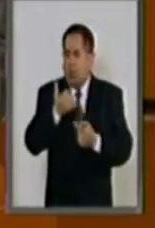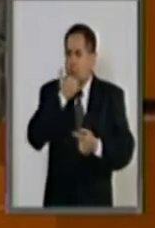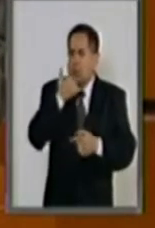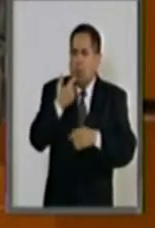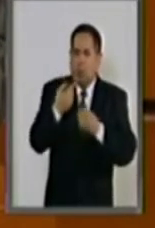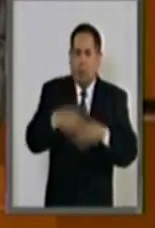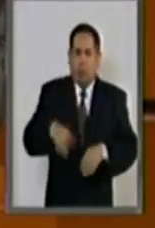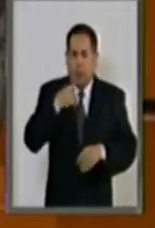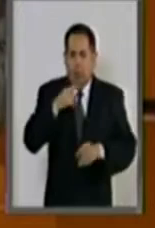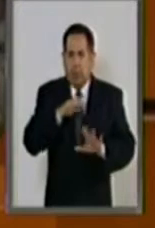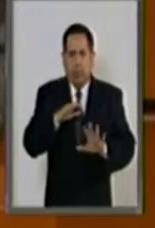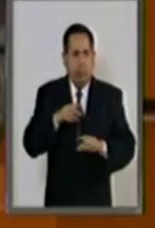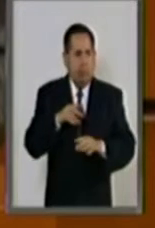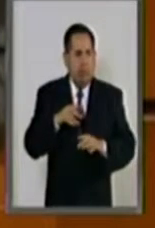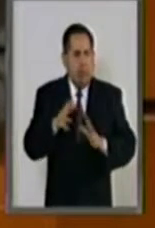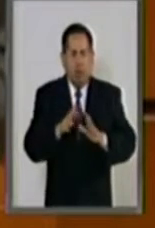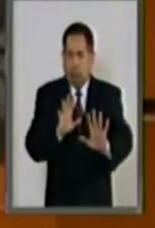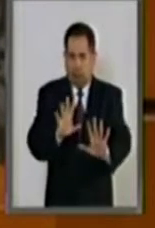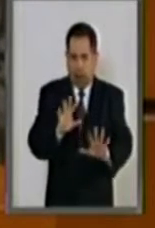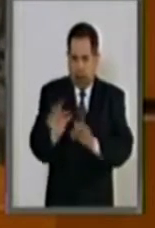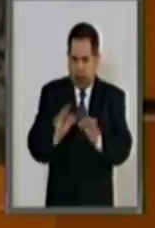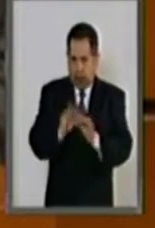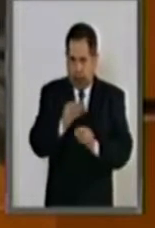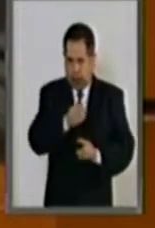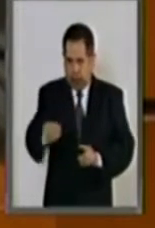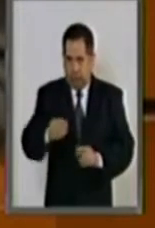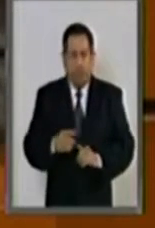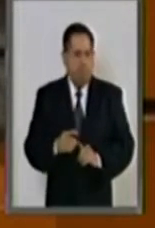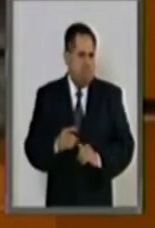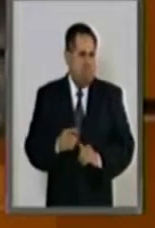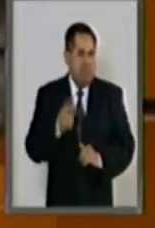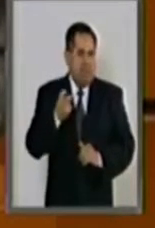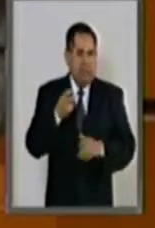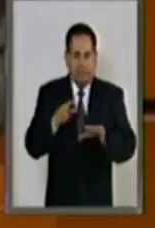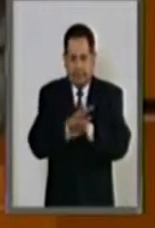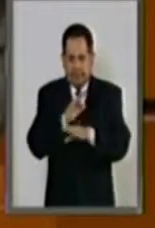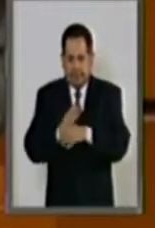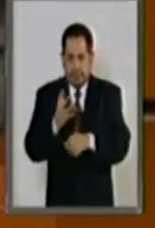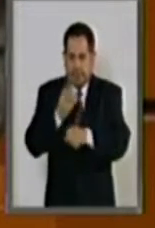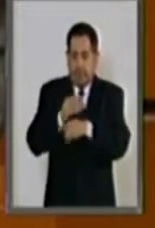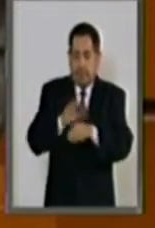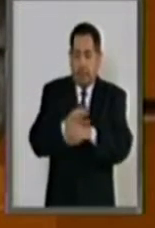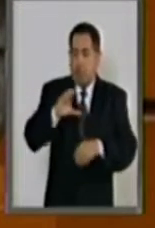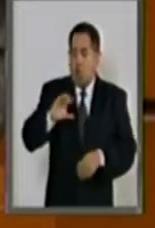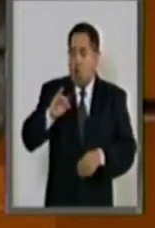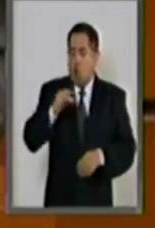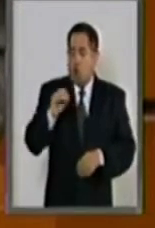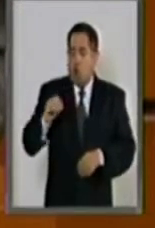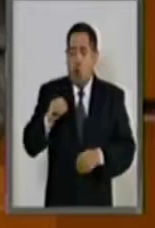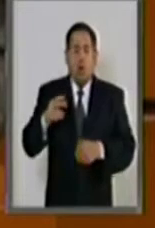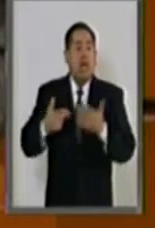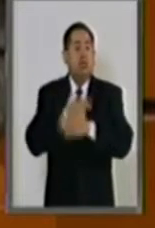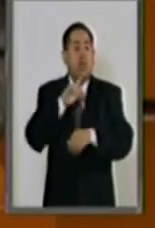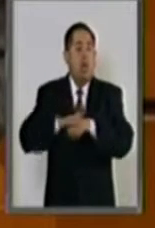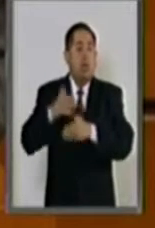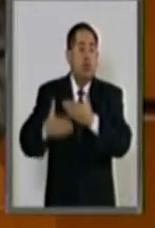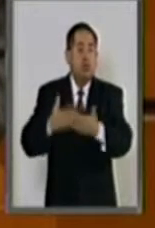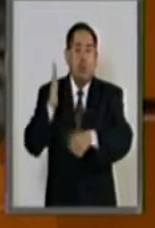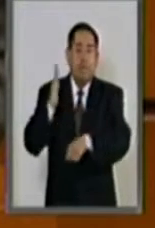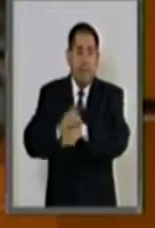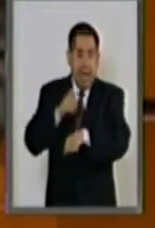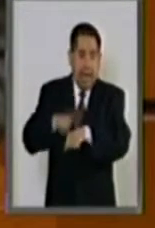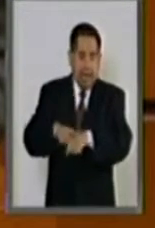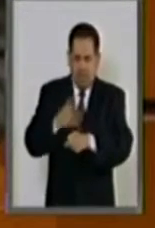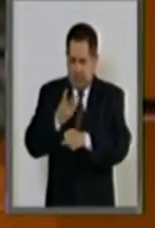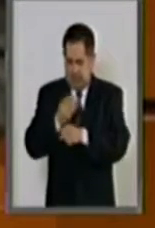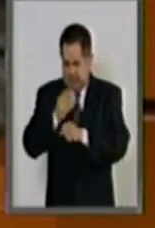aplicación. Entre otros aspectos, se hicieron ajustes al Código Nacional de Procedimientos Penales para